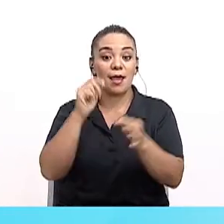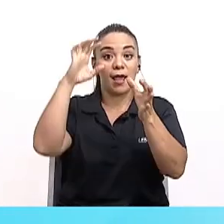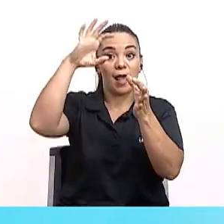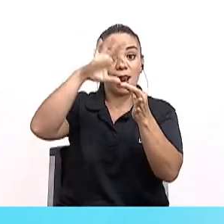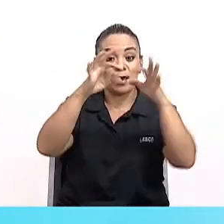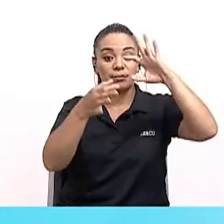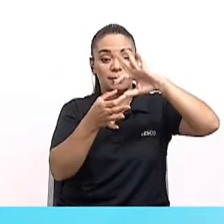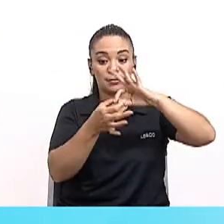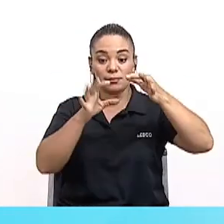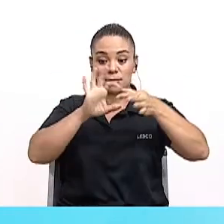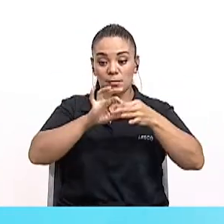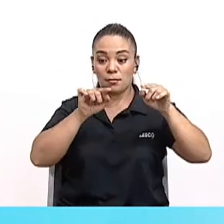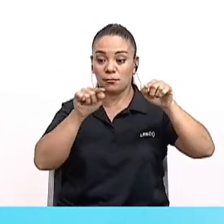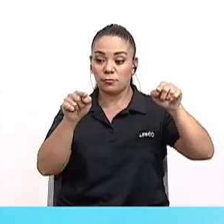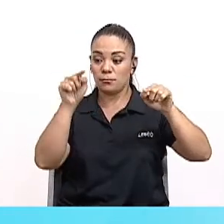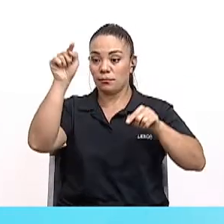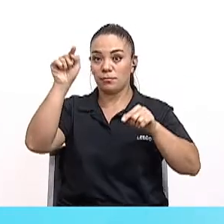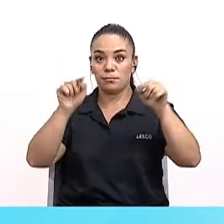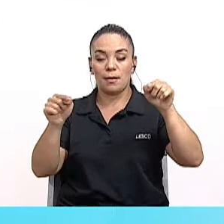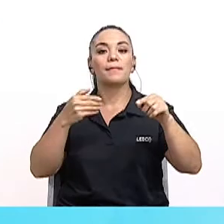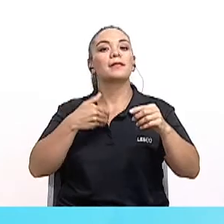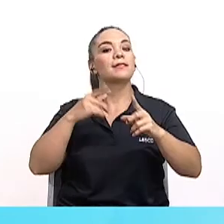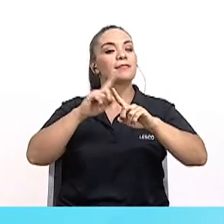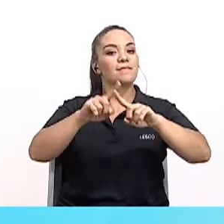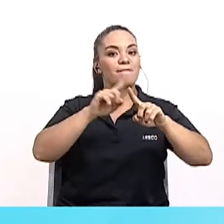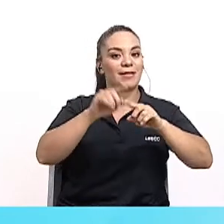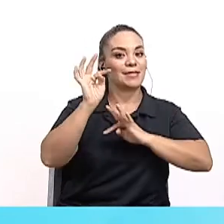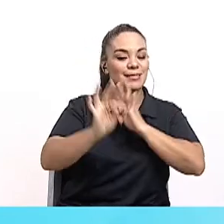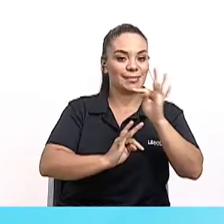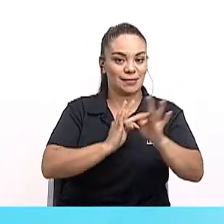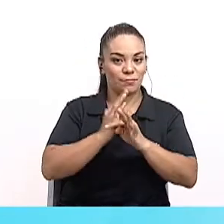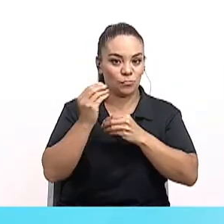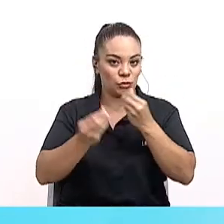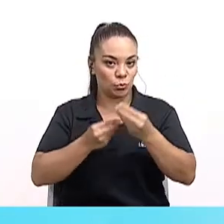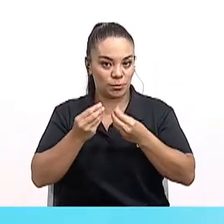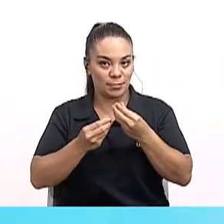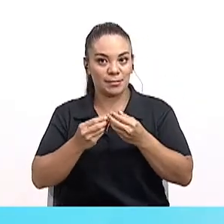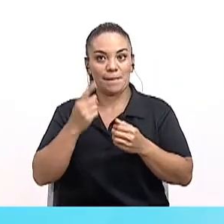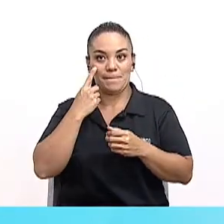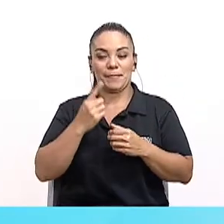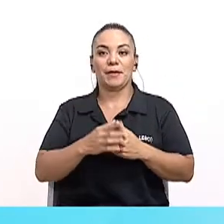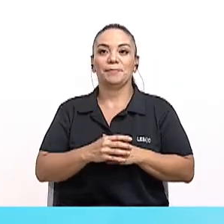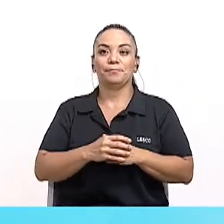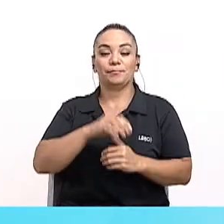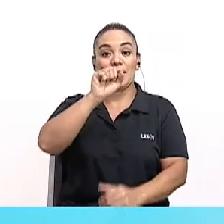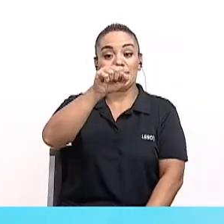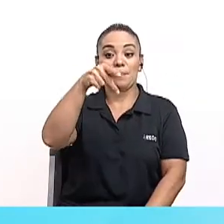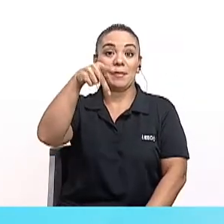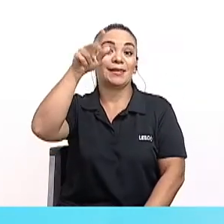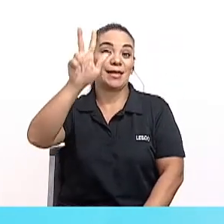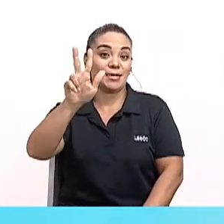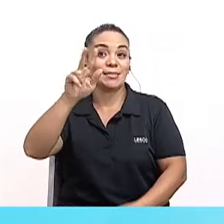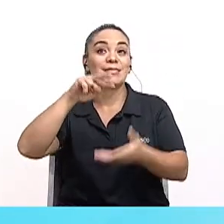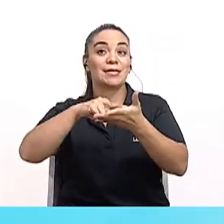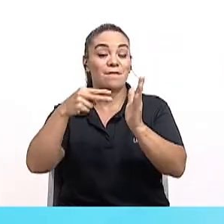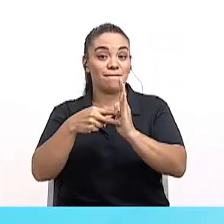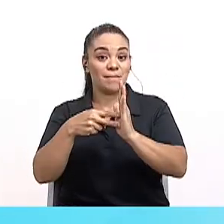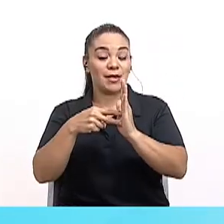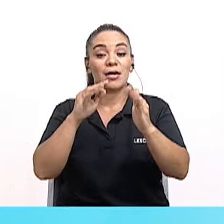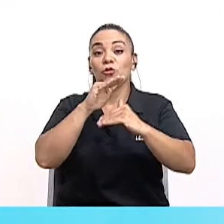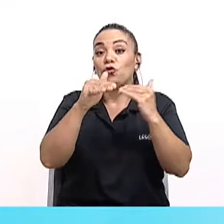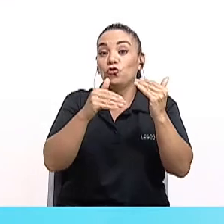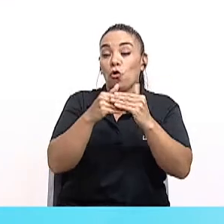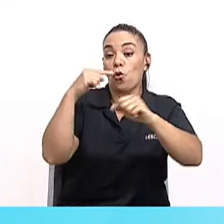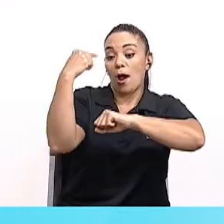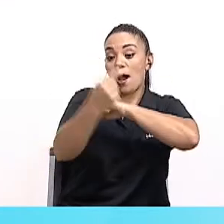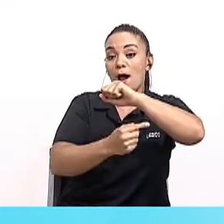molécula, yo voy a tener diferentes tipos de hibridaciones, que son los siguientes. sp3 significa que todos los